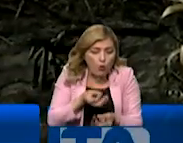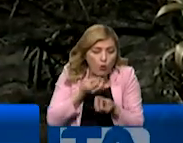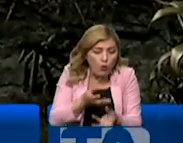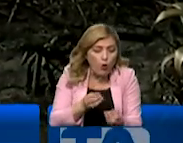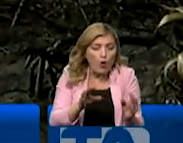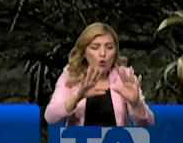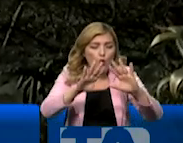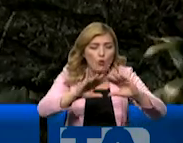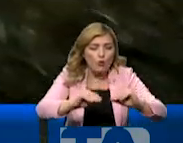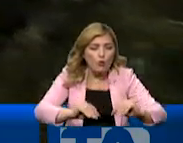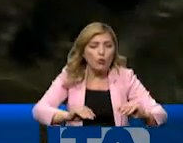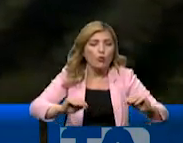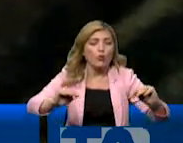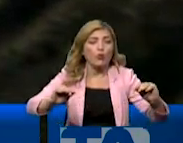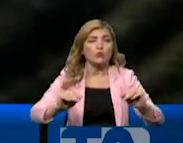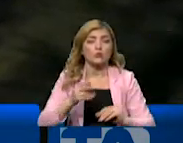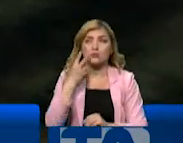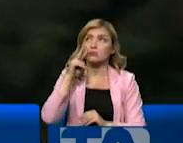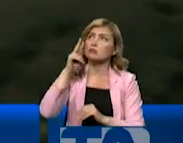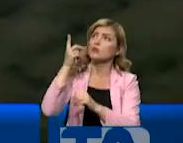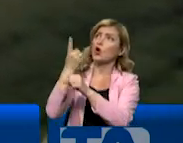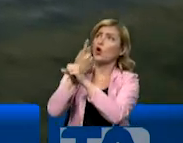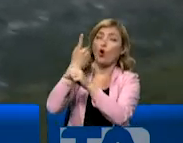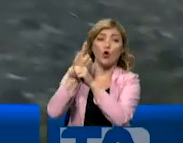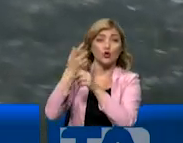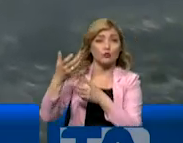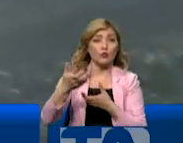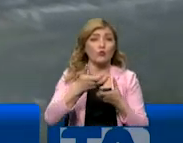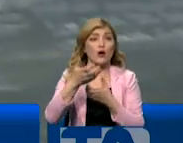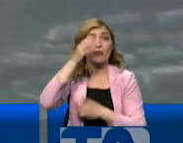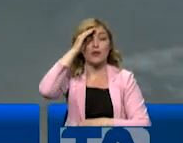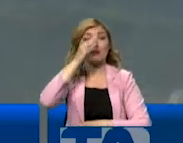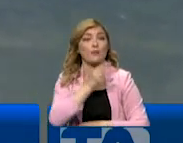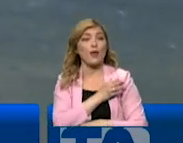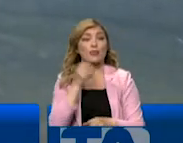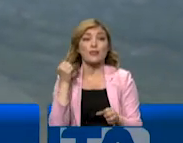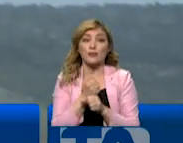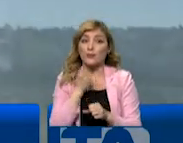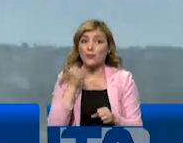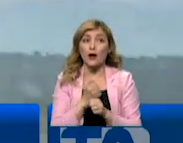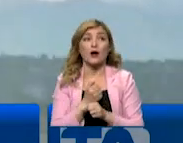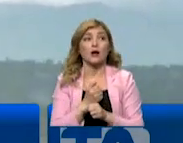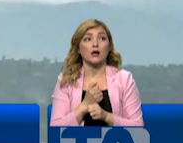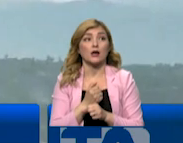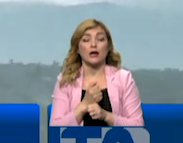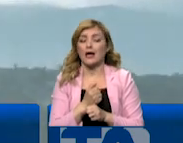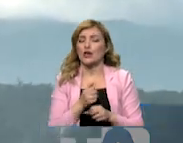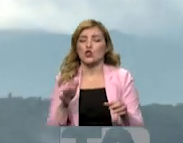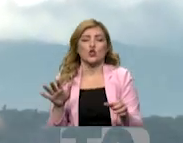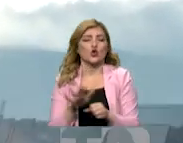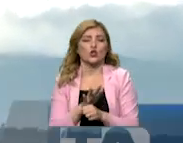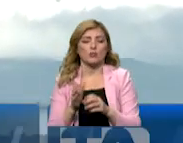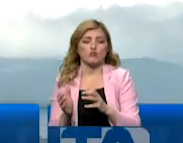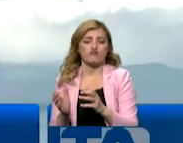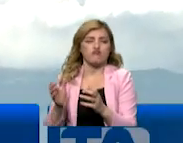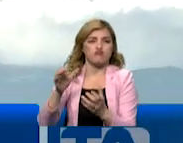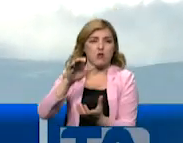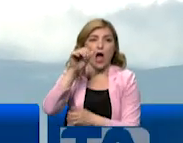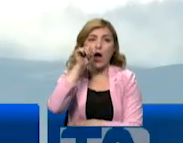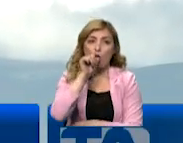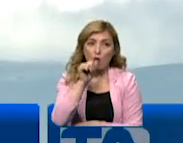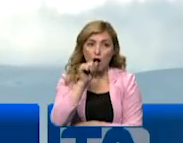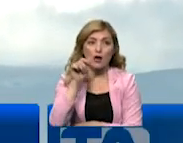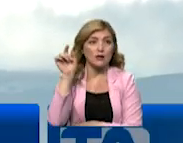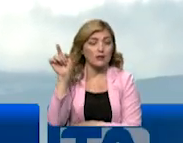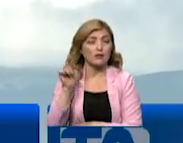también vemos a los helicópteros del cuerpo de bomberos de la capital y también del ejército que trabajan para sofocar en su totalidad este incendio que como lo